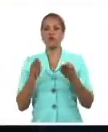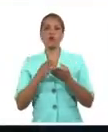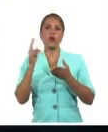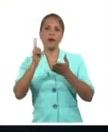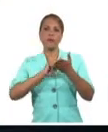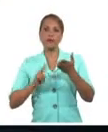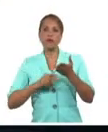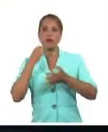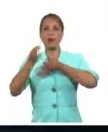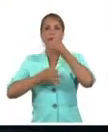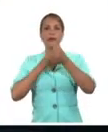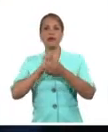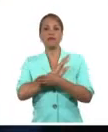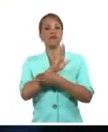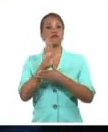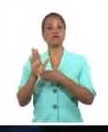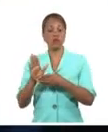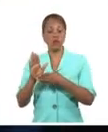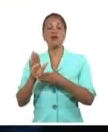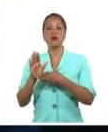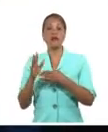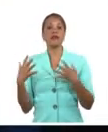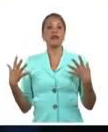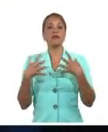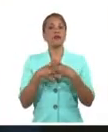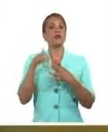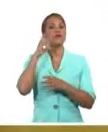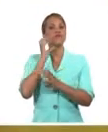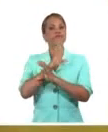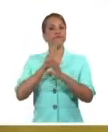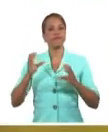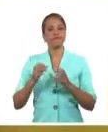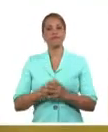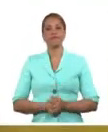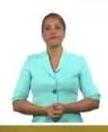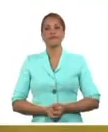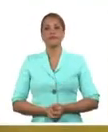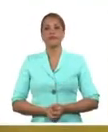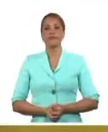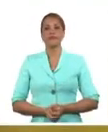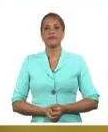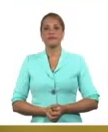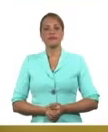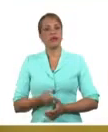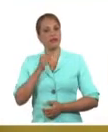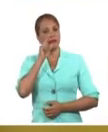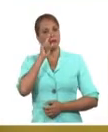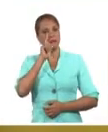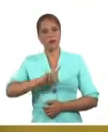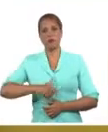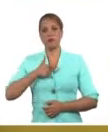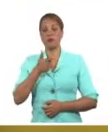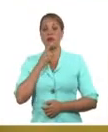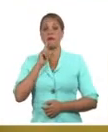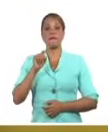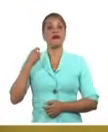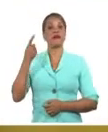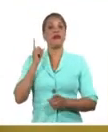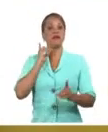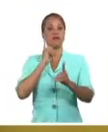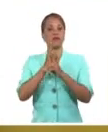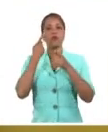sus obras, especialmente los relacionados con la ciencia. Y por hoy ya me despido, pero mañana regresaré